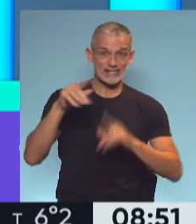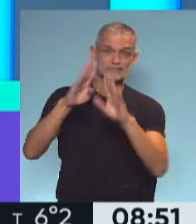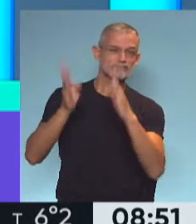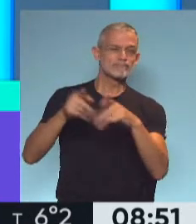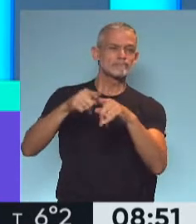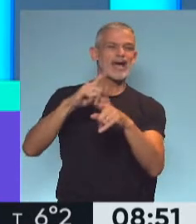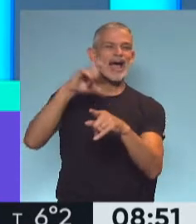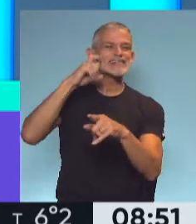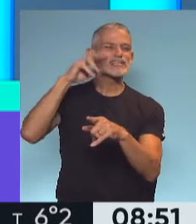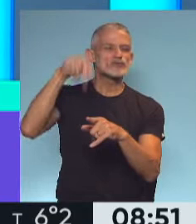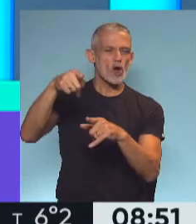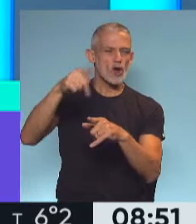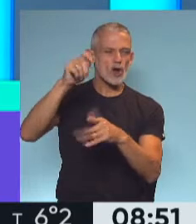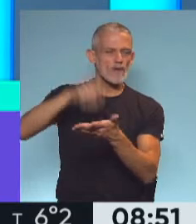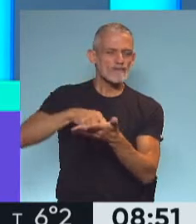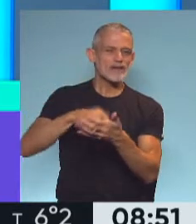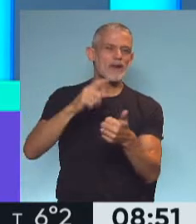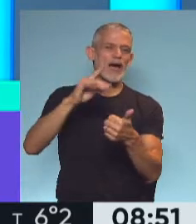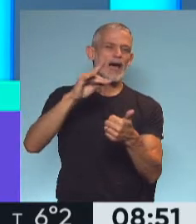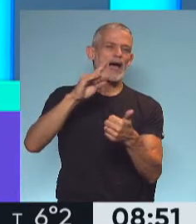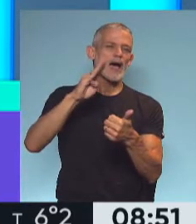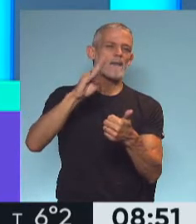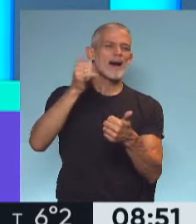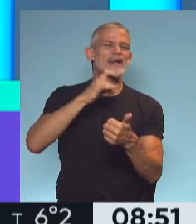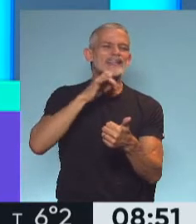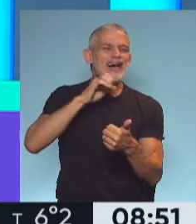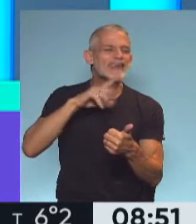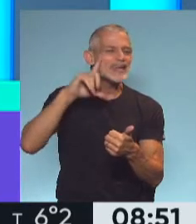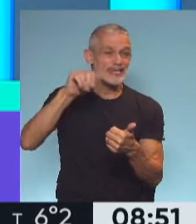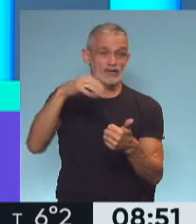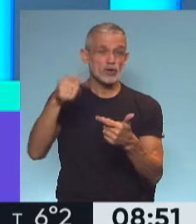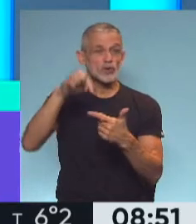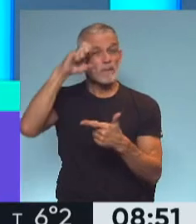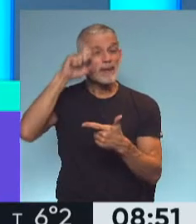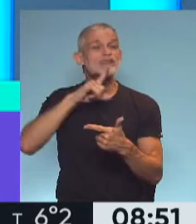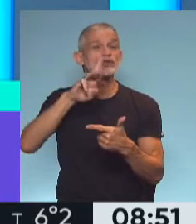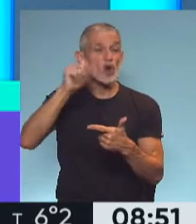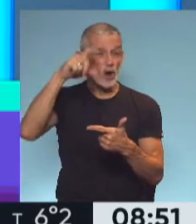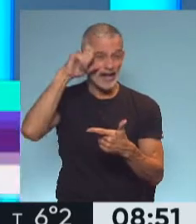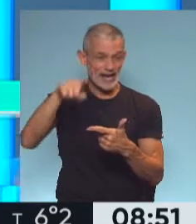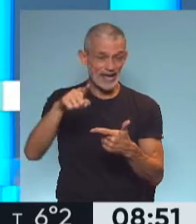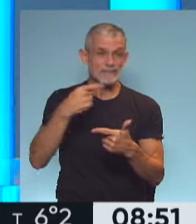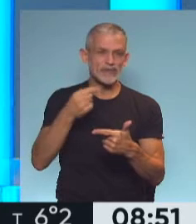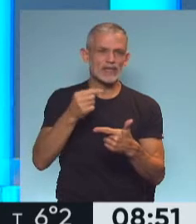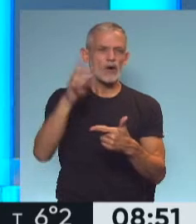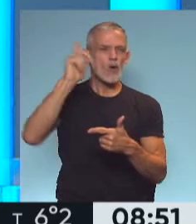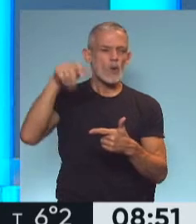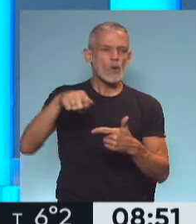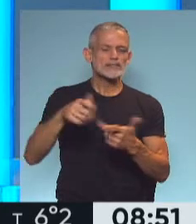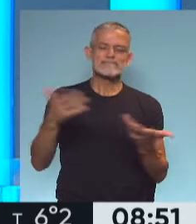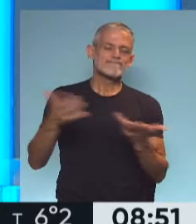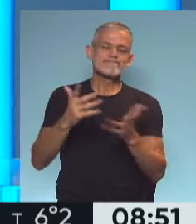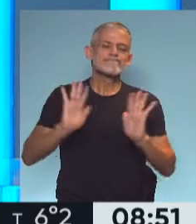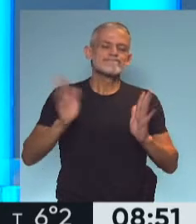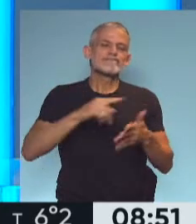en un fallo firmado por los jueces diego barroetaveña y daniel petrone equiparó la situación a un sobreseimiento por prescripción